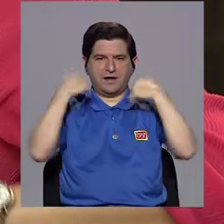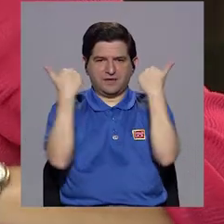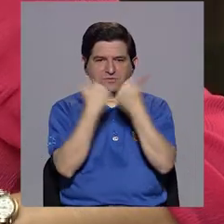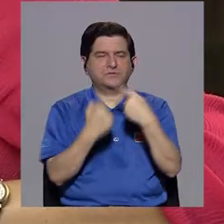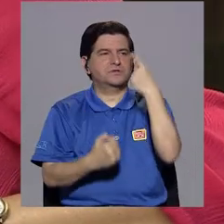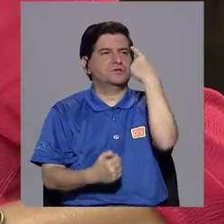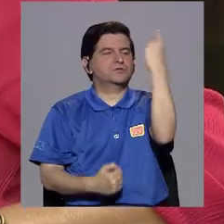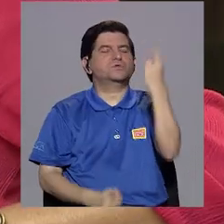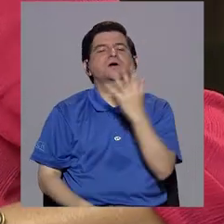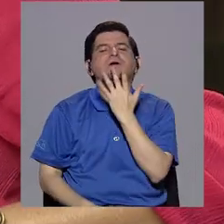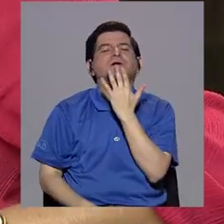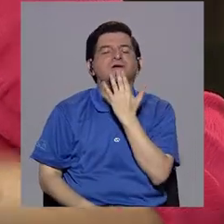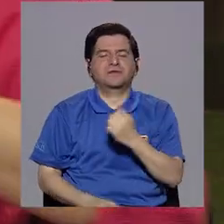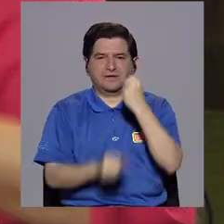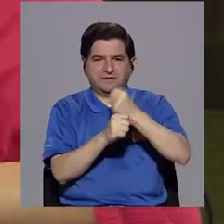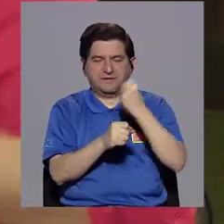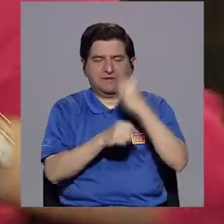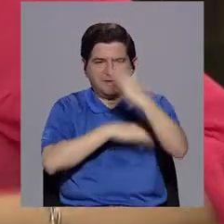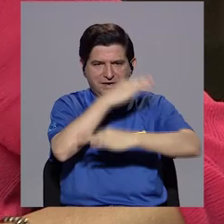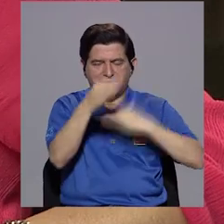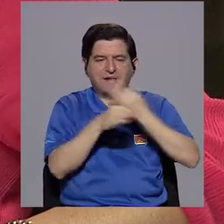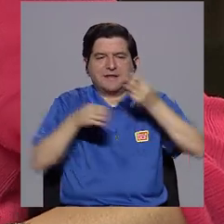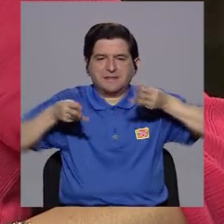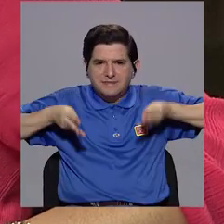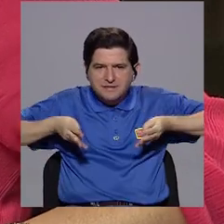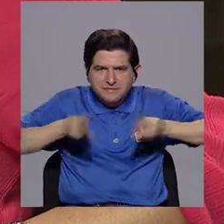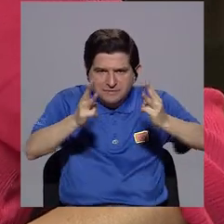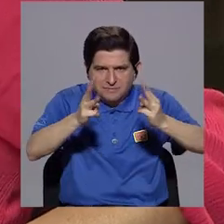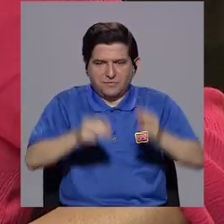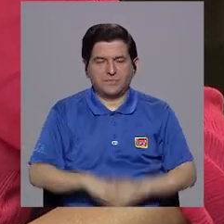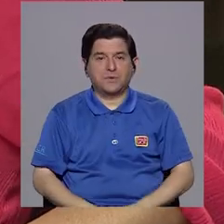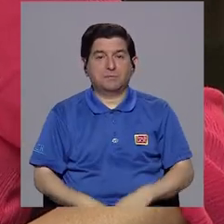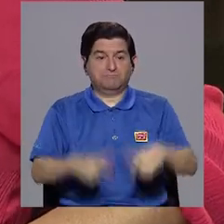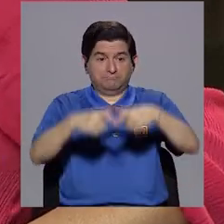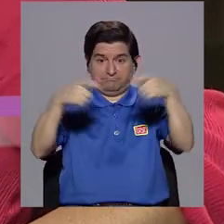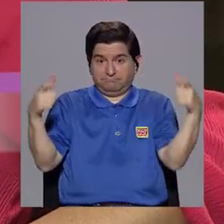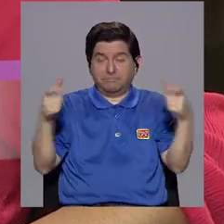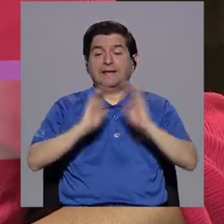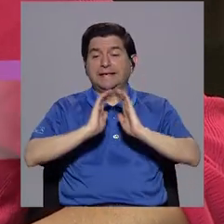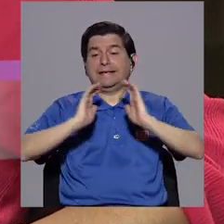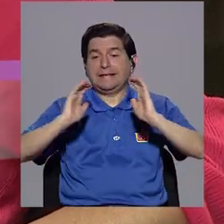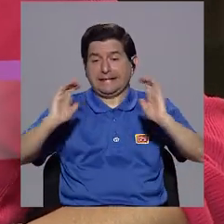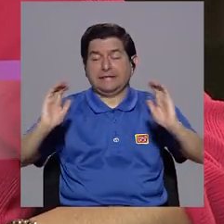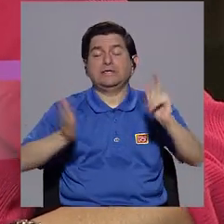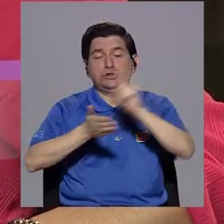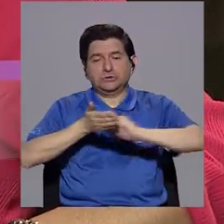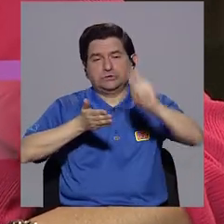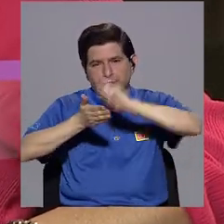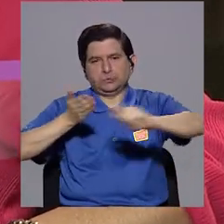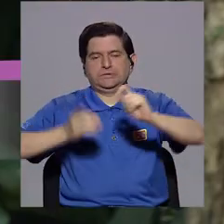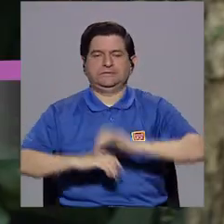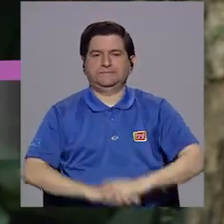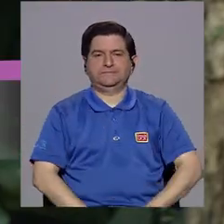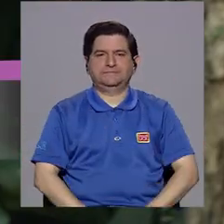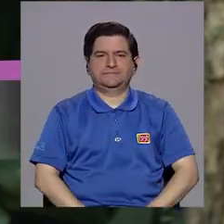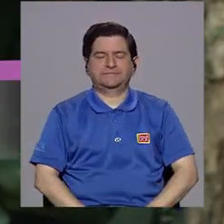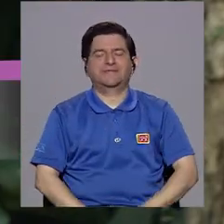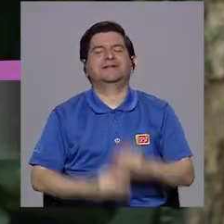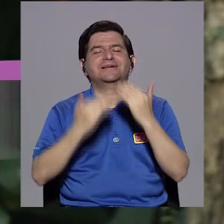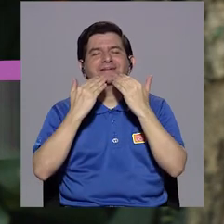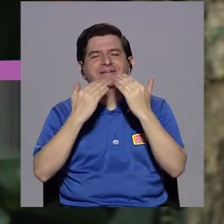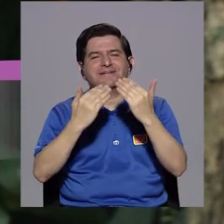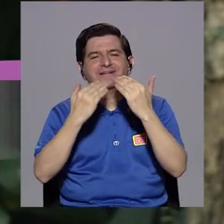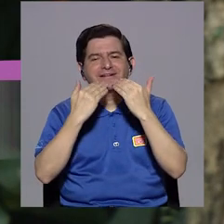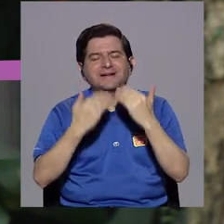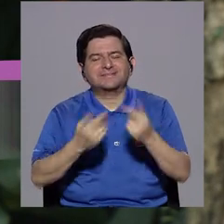de la asociación Sueña en Colores, donde trabajan este tipo de metodología con, pues, mayoritariamente con niños escolares.